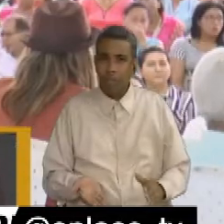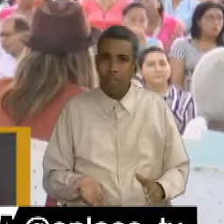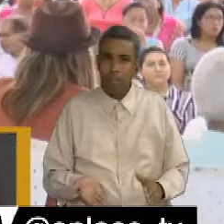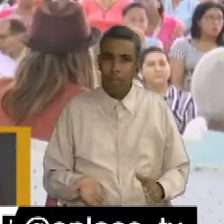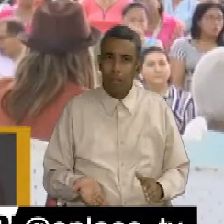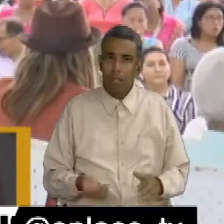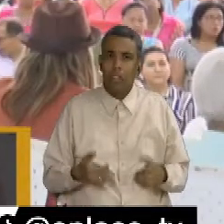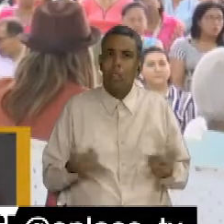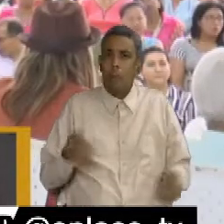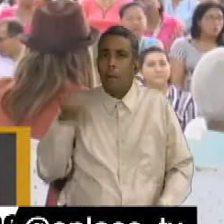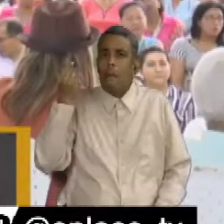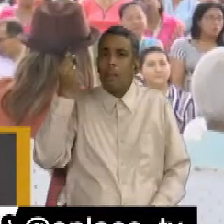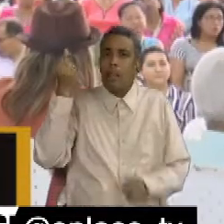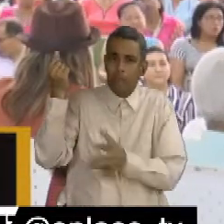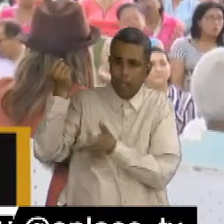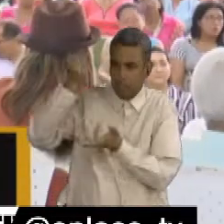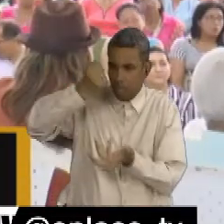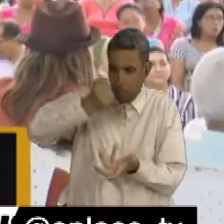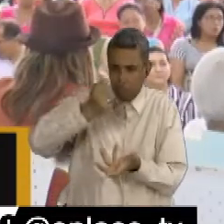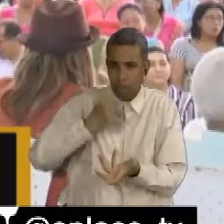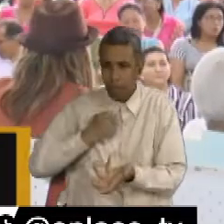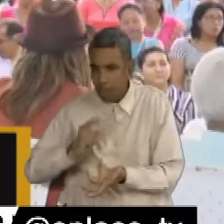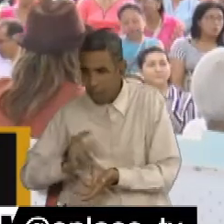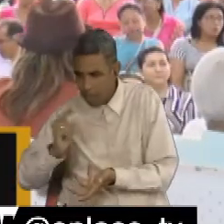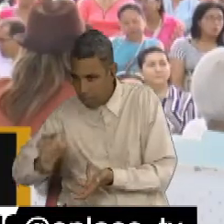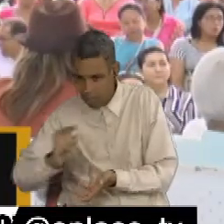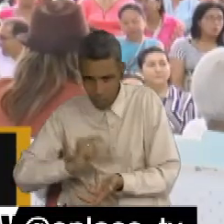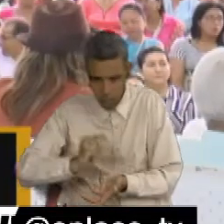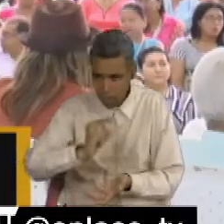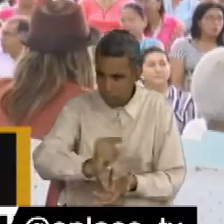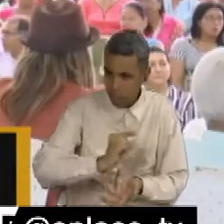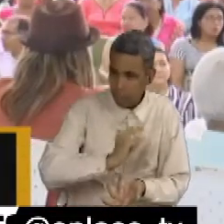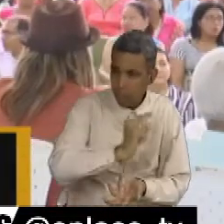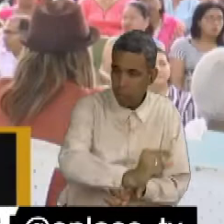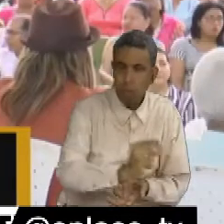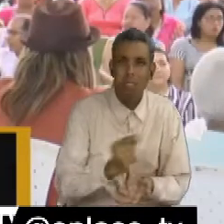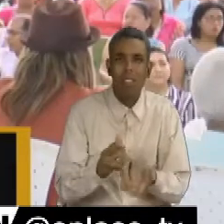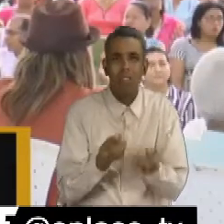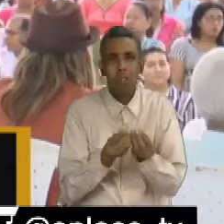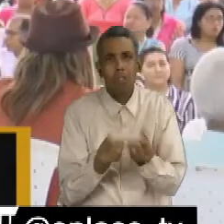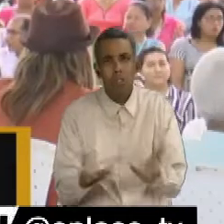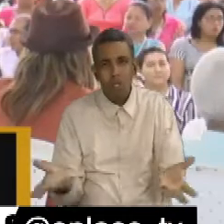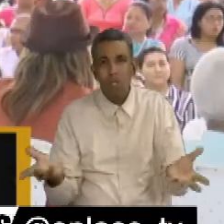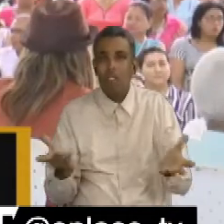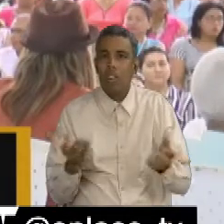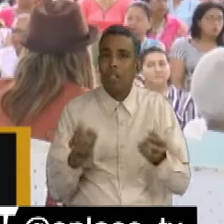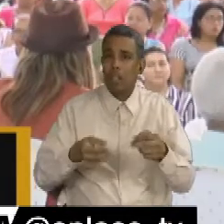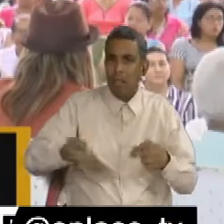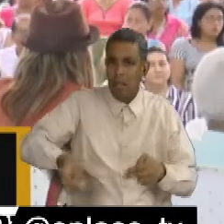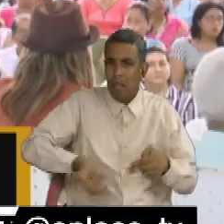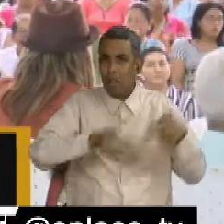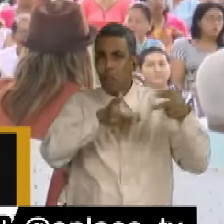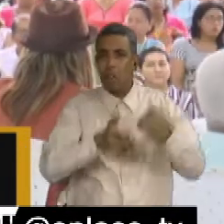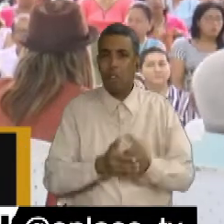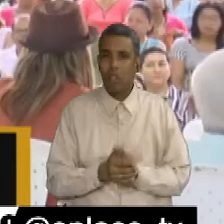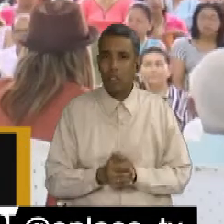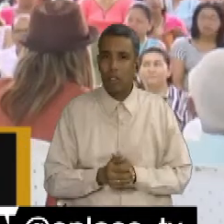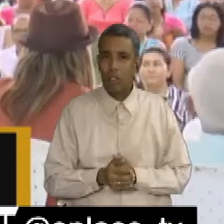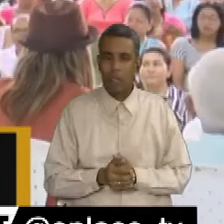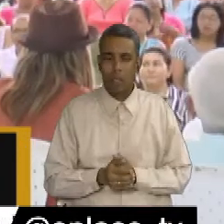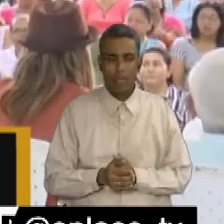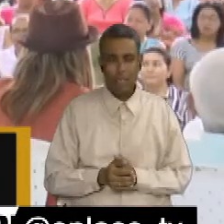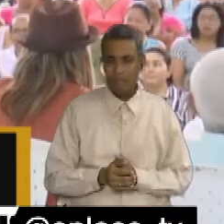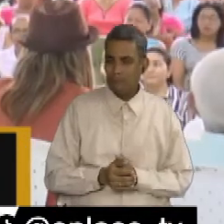distribuye la platica de todos nosotros para la inversión de lo público. Nos dimos cuenta cómo son las políticas públicas las